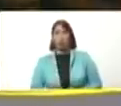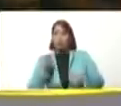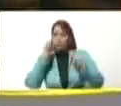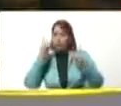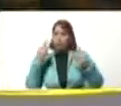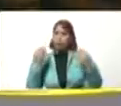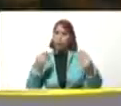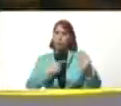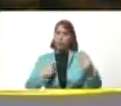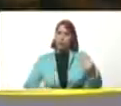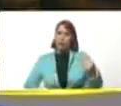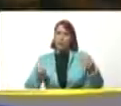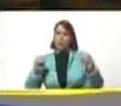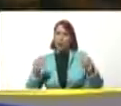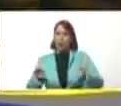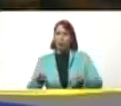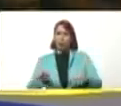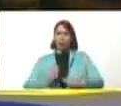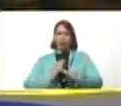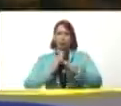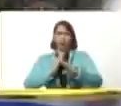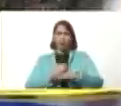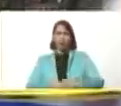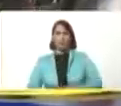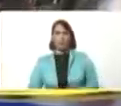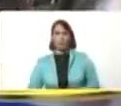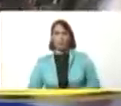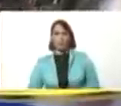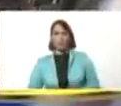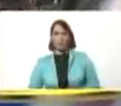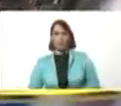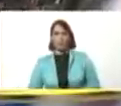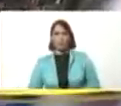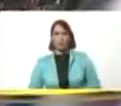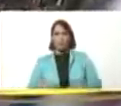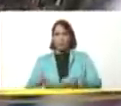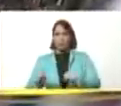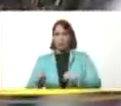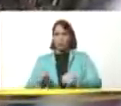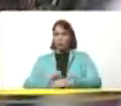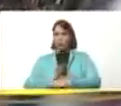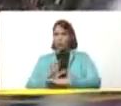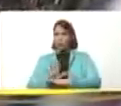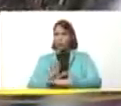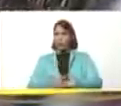Impresionante cómo China logró controlar y dominar el coronavirus.